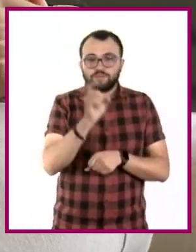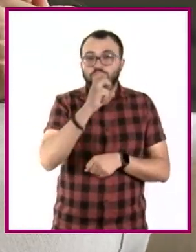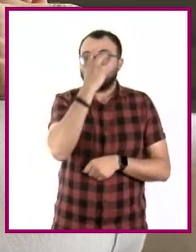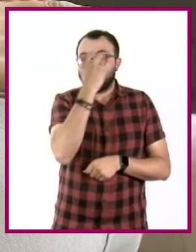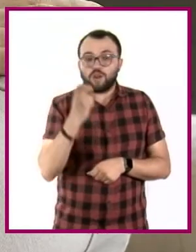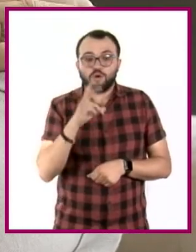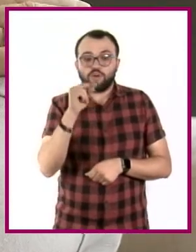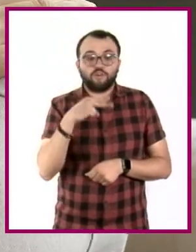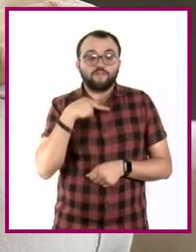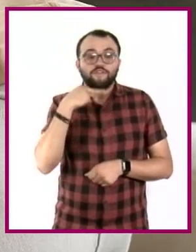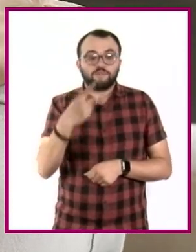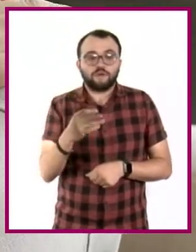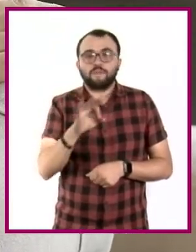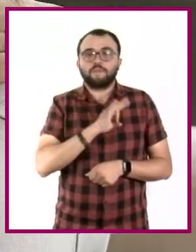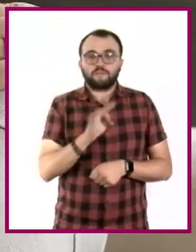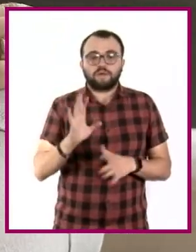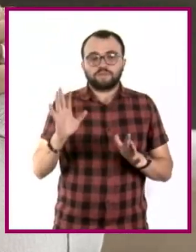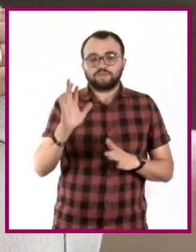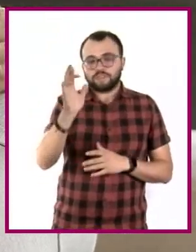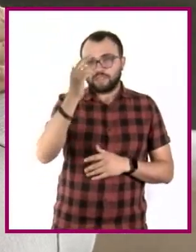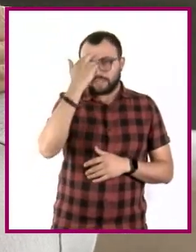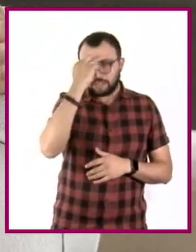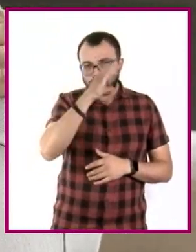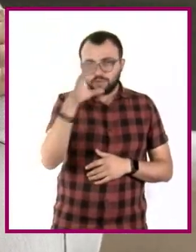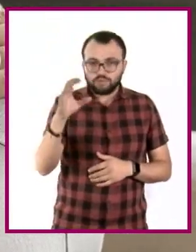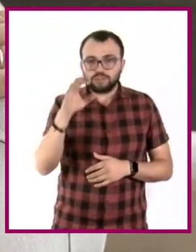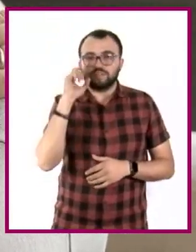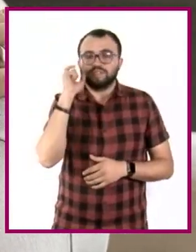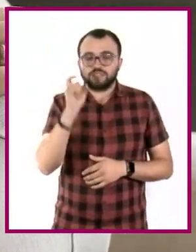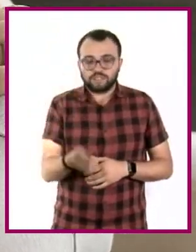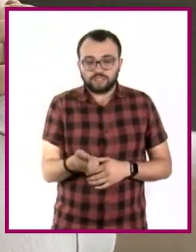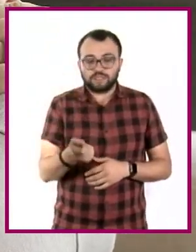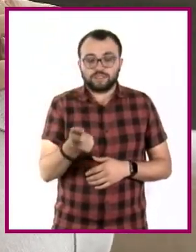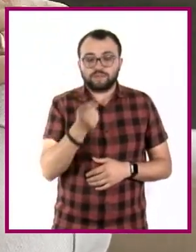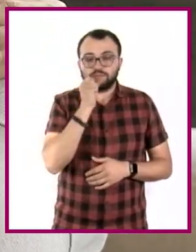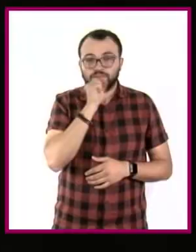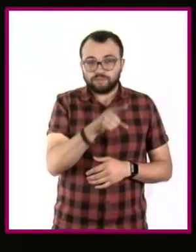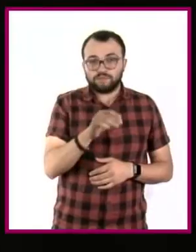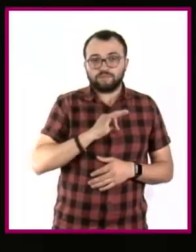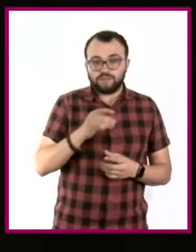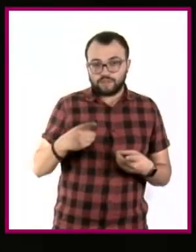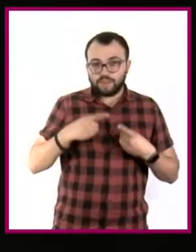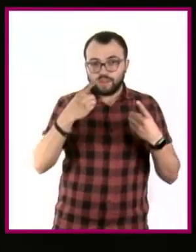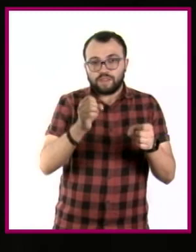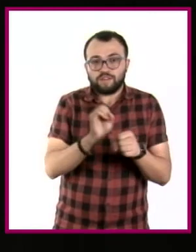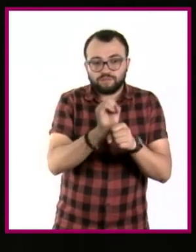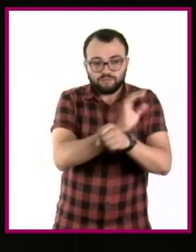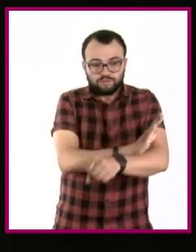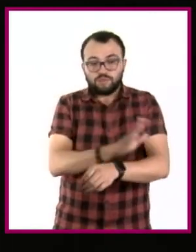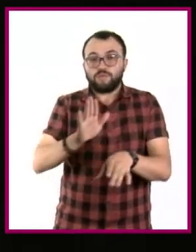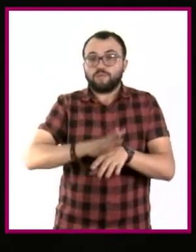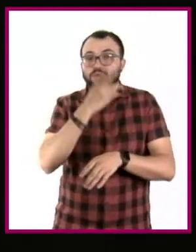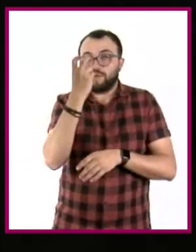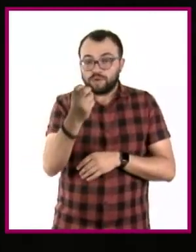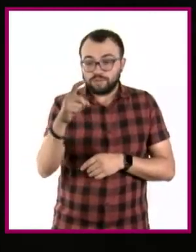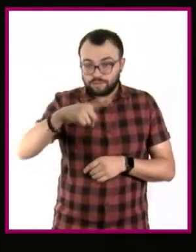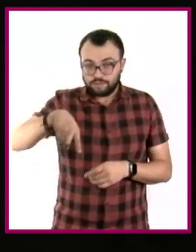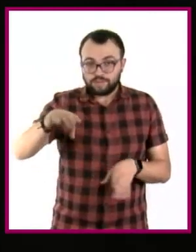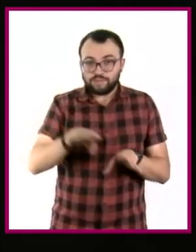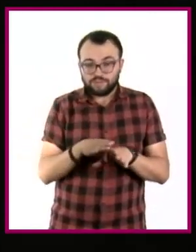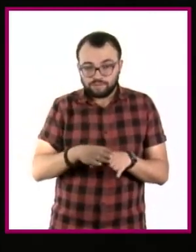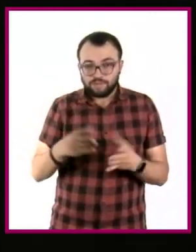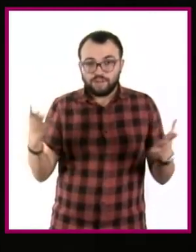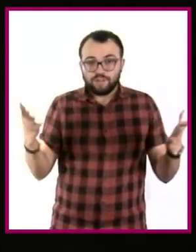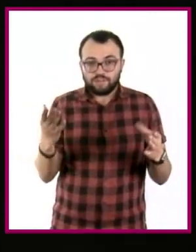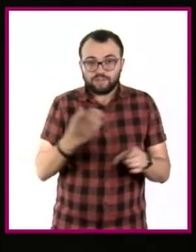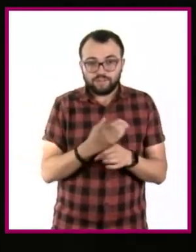no verbal, es posible reconocer patrones que expresan situaciones emocionales. Es por ello que cuando estos patrones